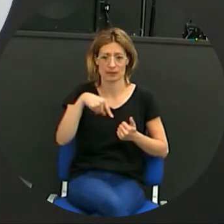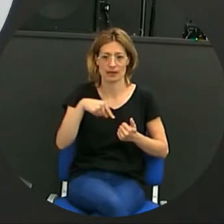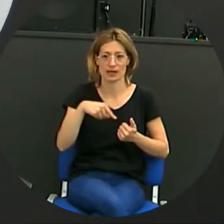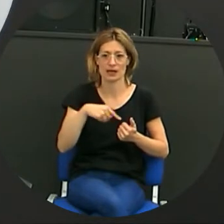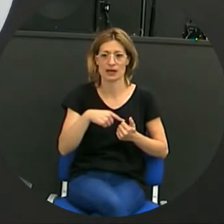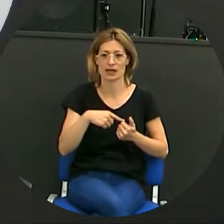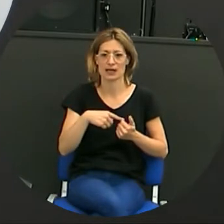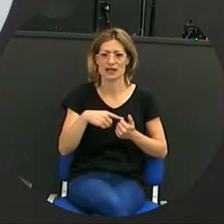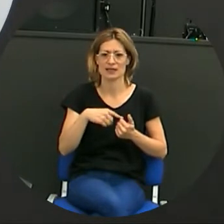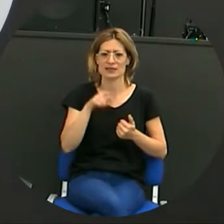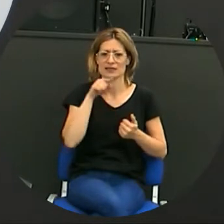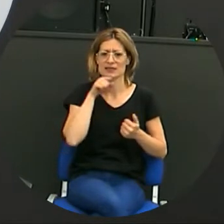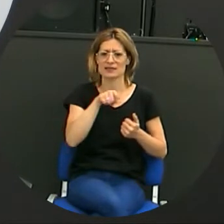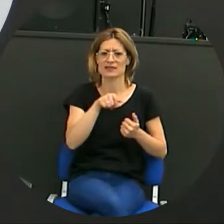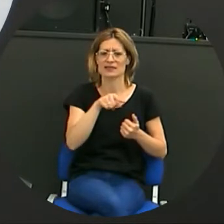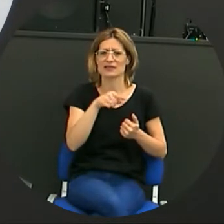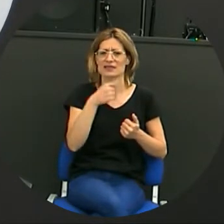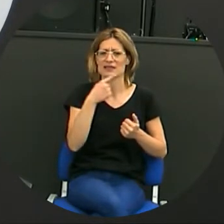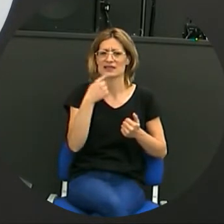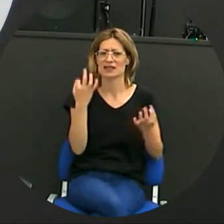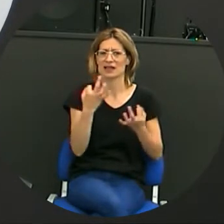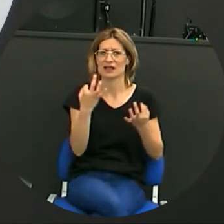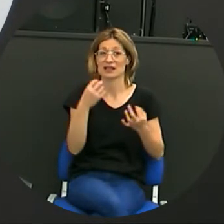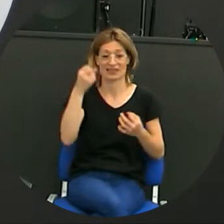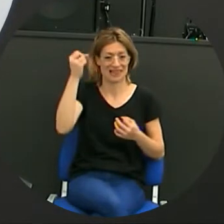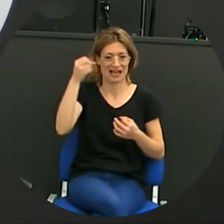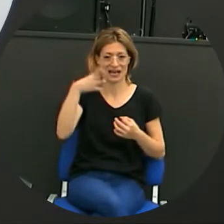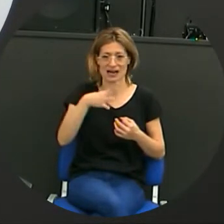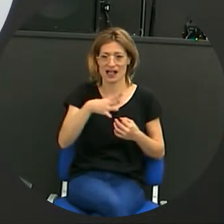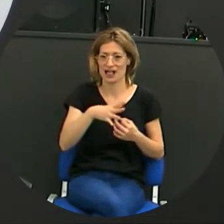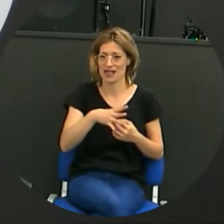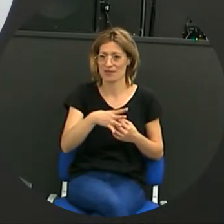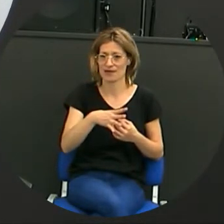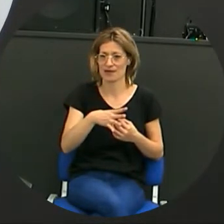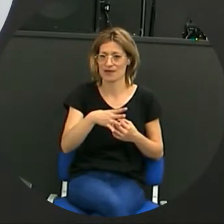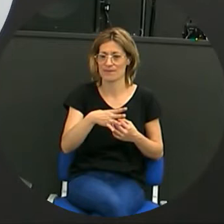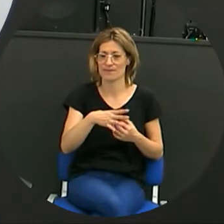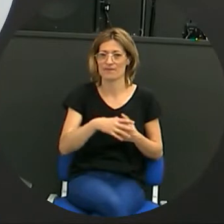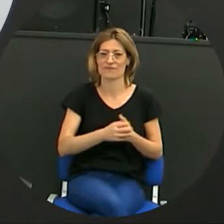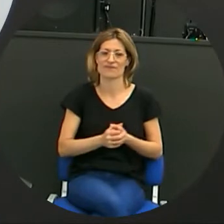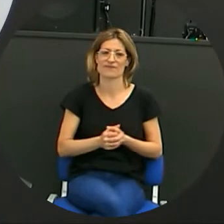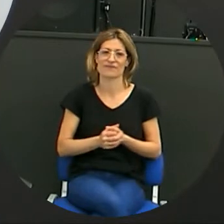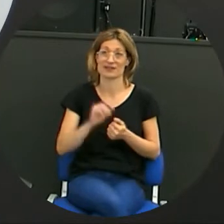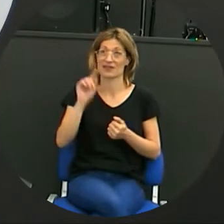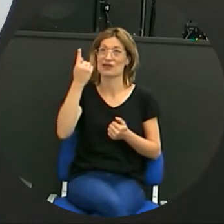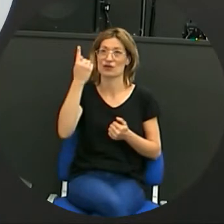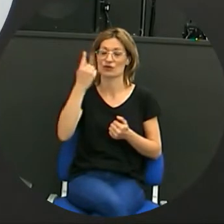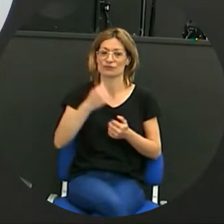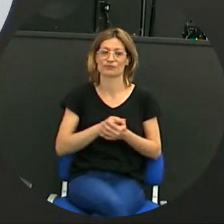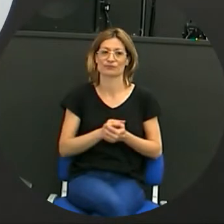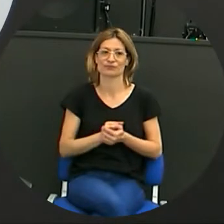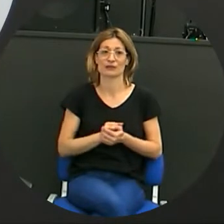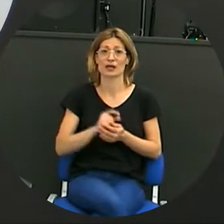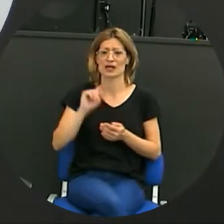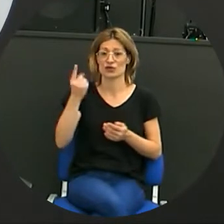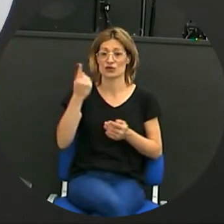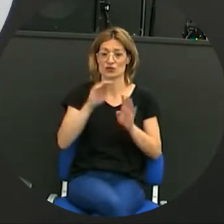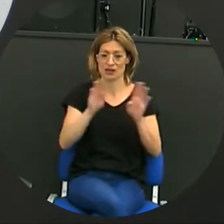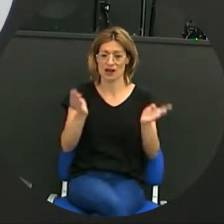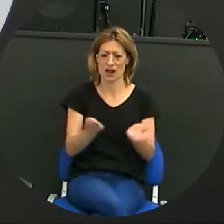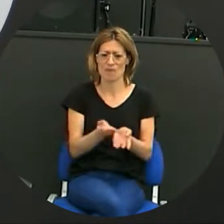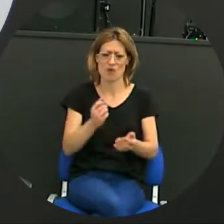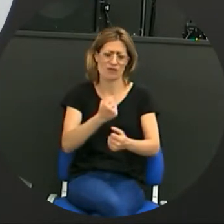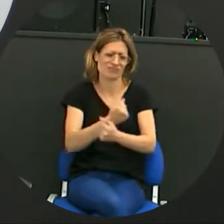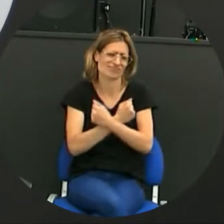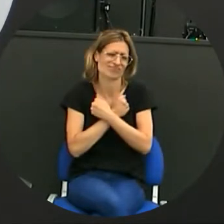gracia irresistible. La gracia irresistible de Juan 3, 16. Que Dios amó al mundo, que